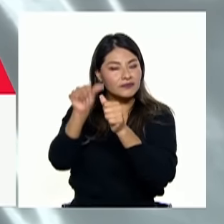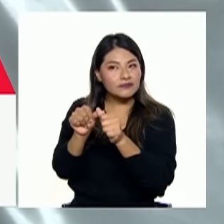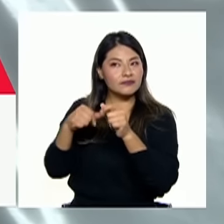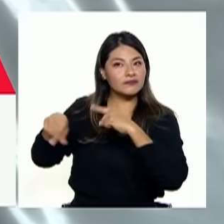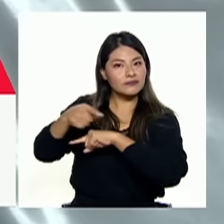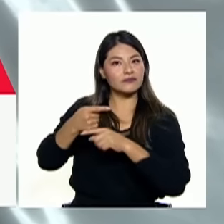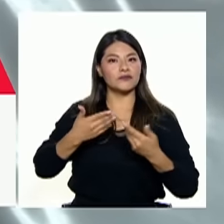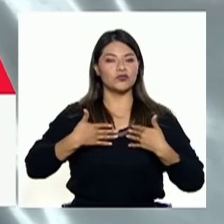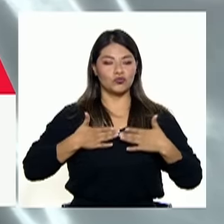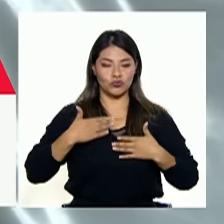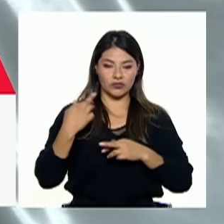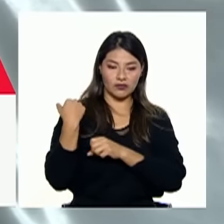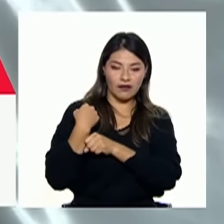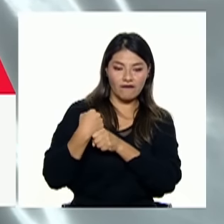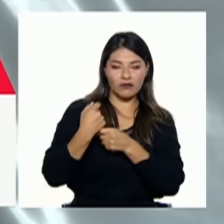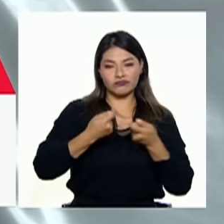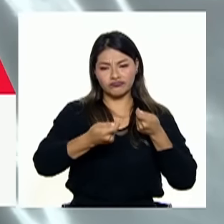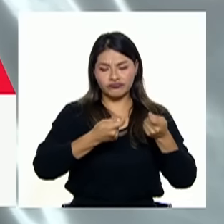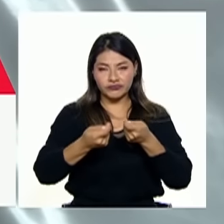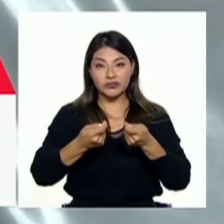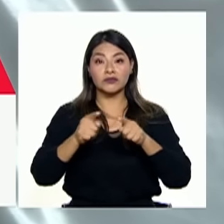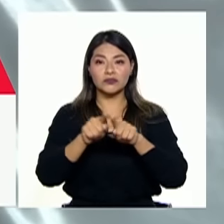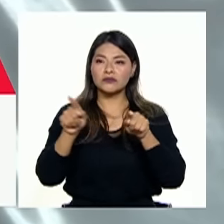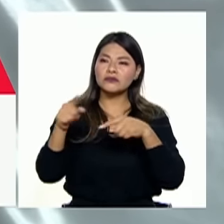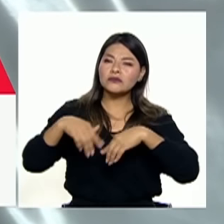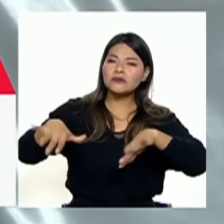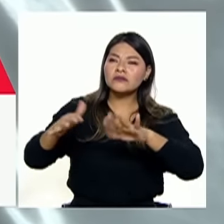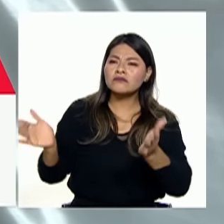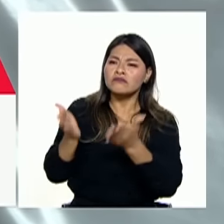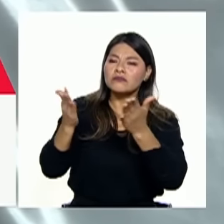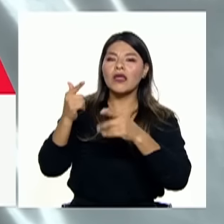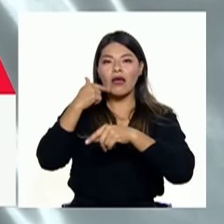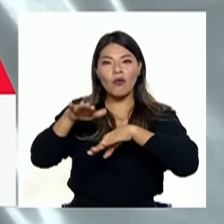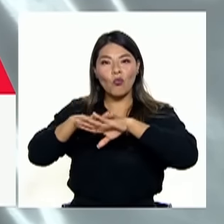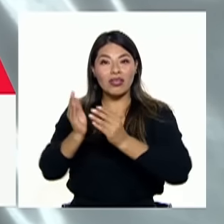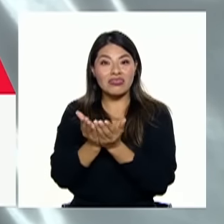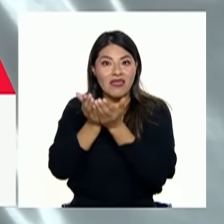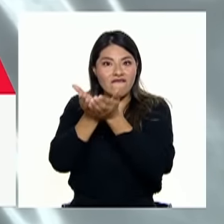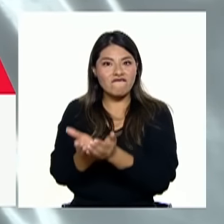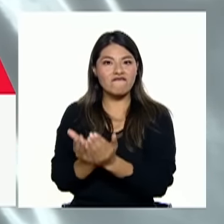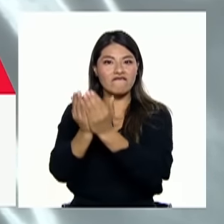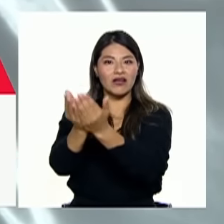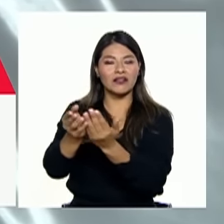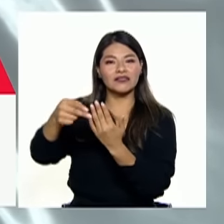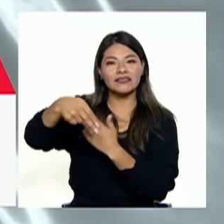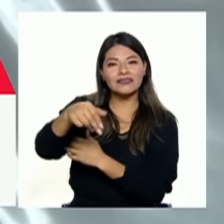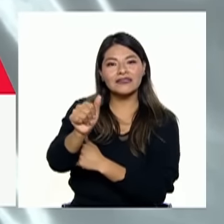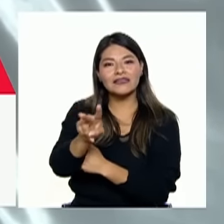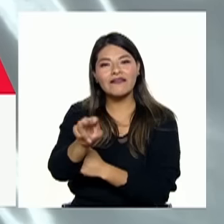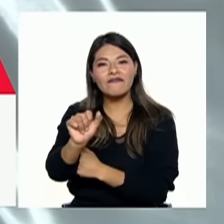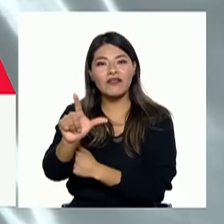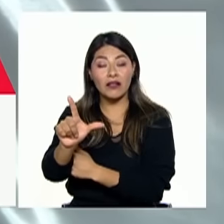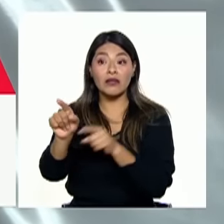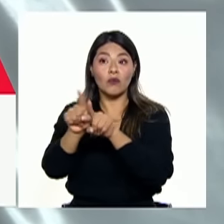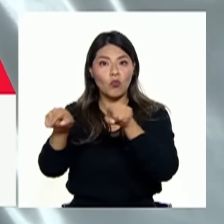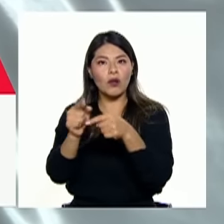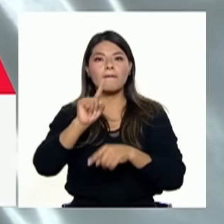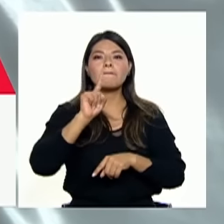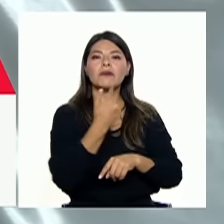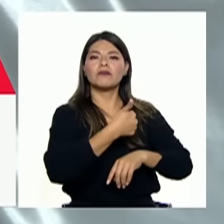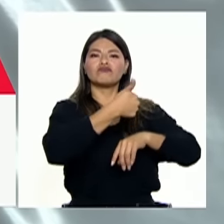gestión se impulsó la instalación de la Mesa de la Industria Naval y se hizo la primera identificación de empresas